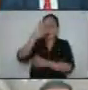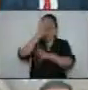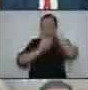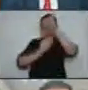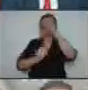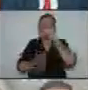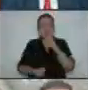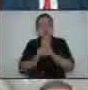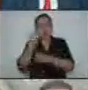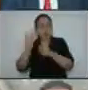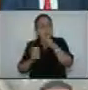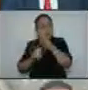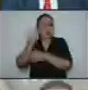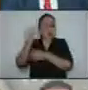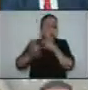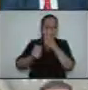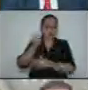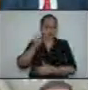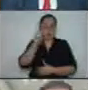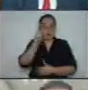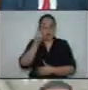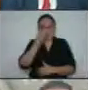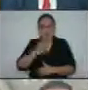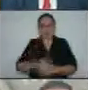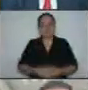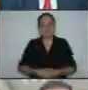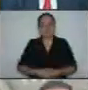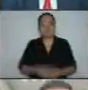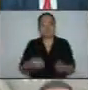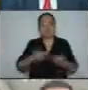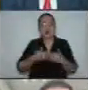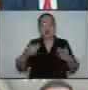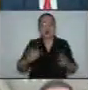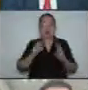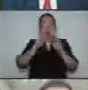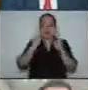tiempo. Y pues este asunto